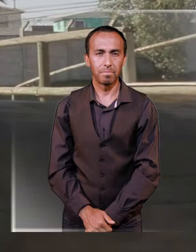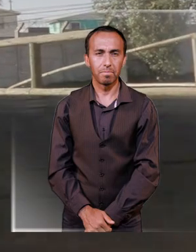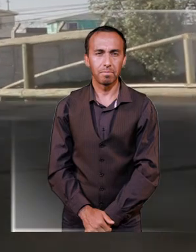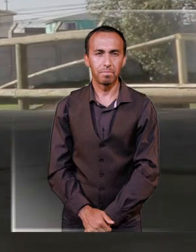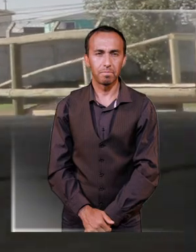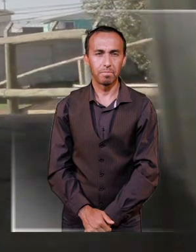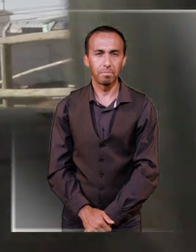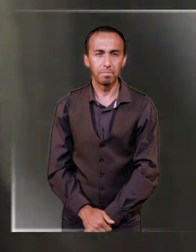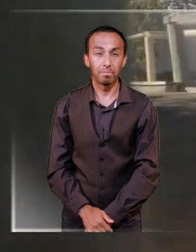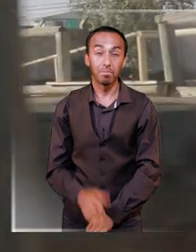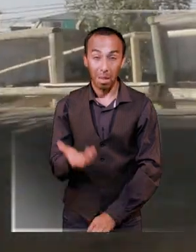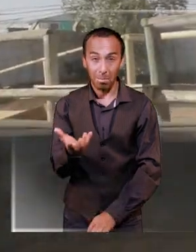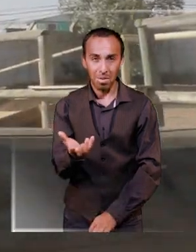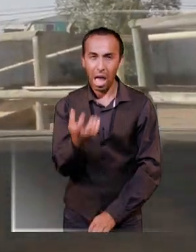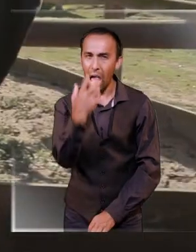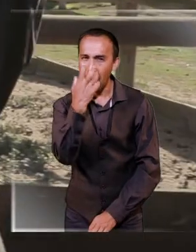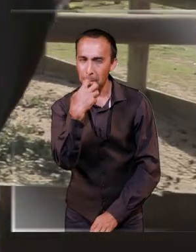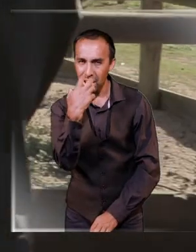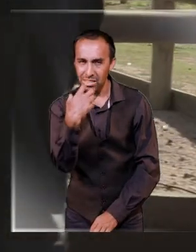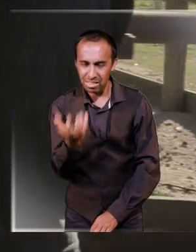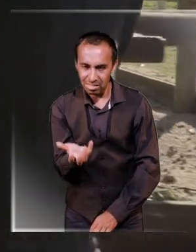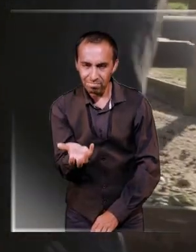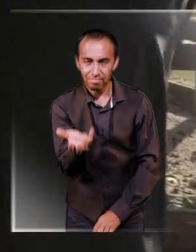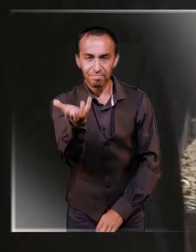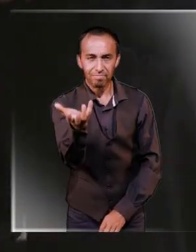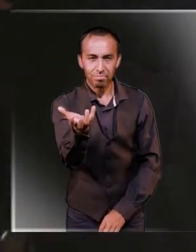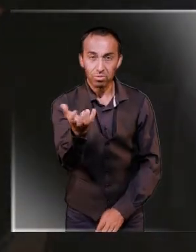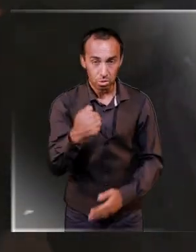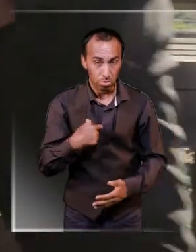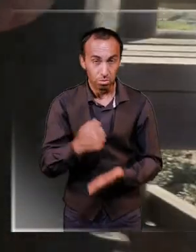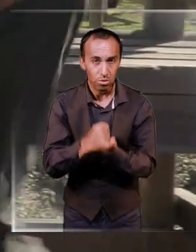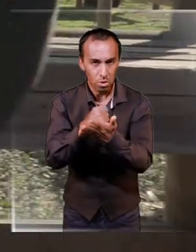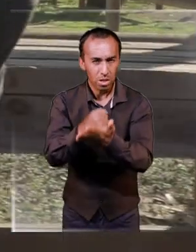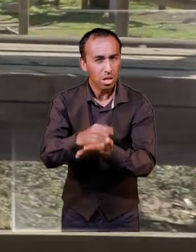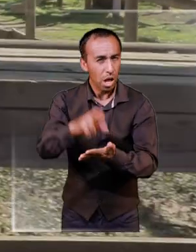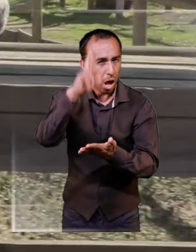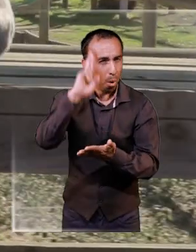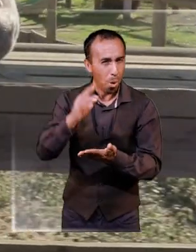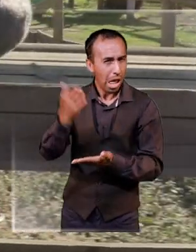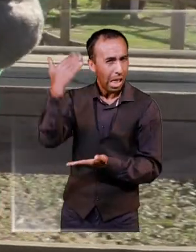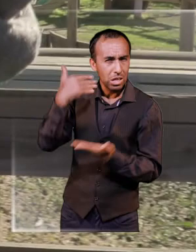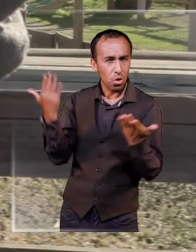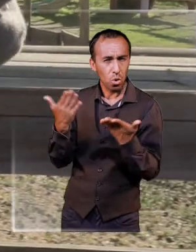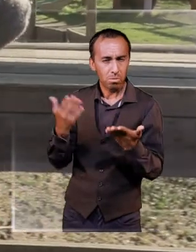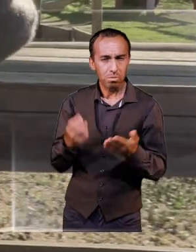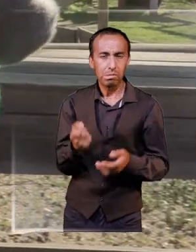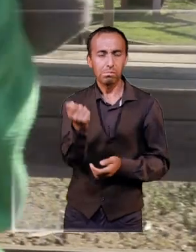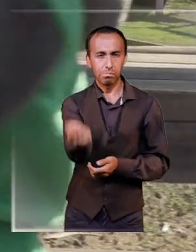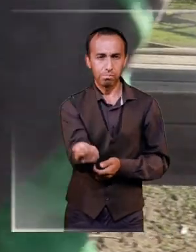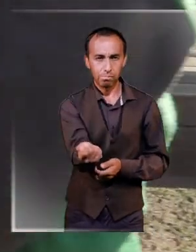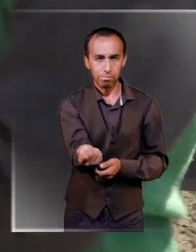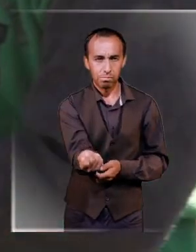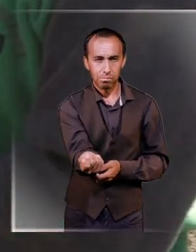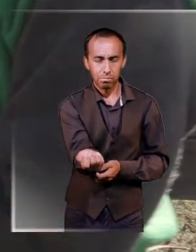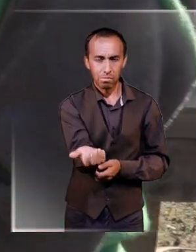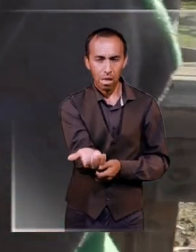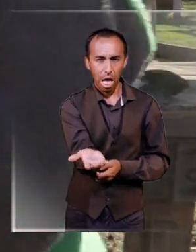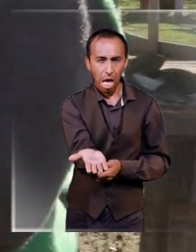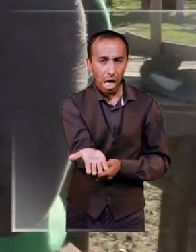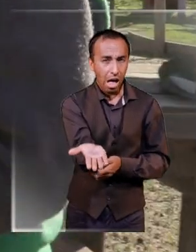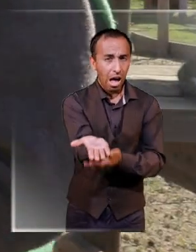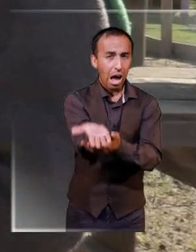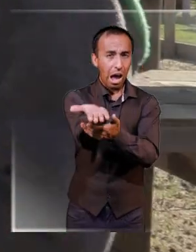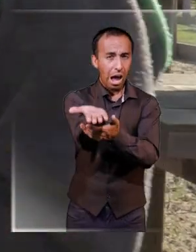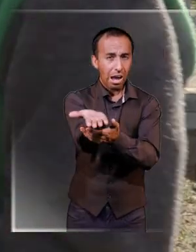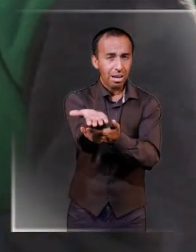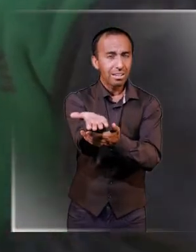Una uva, entonces, vamos a buscar. Vamos a darle la manzana al monito, pero yo te voy a ayudar, ¿ya? ¿Te acuerdas cómo era? Sí. Tenemos que abrir la